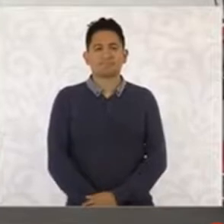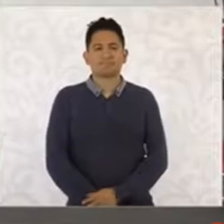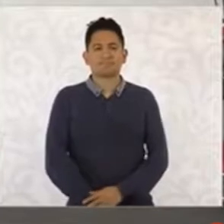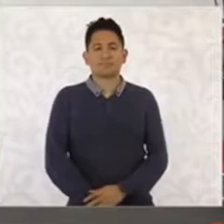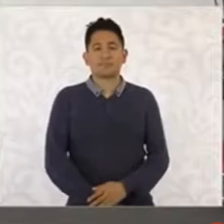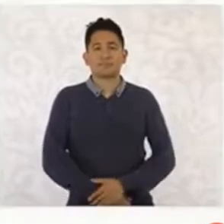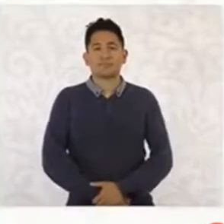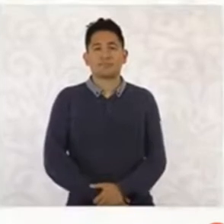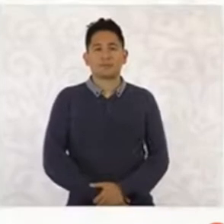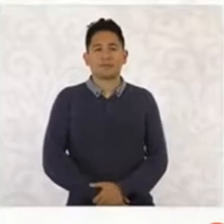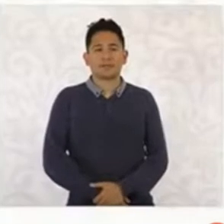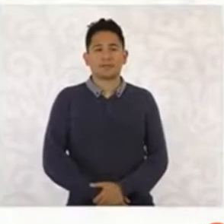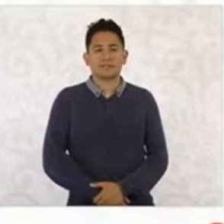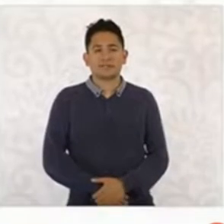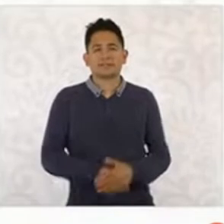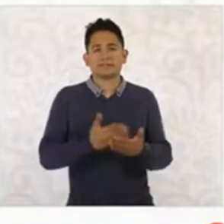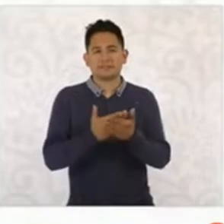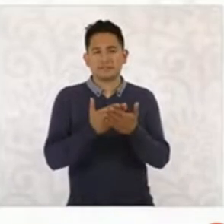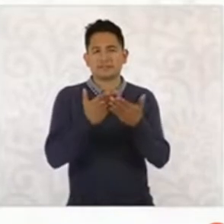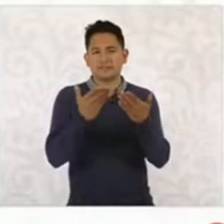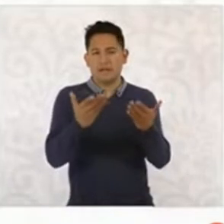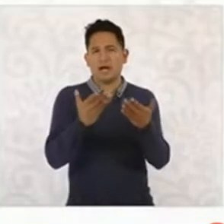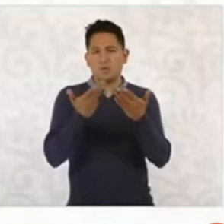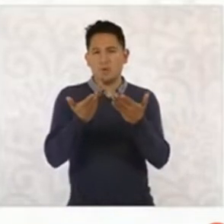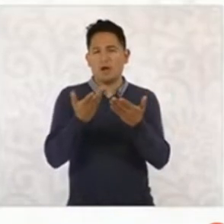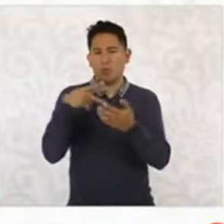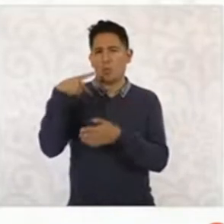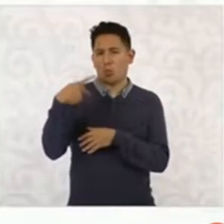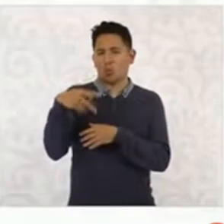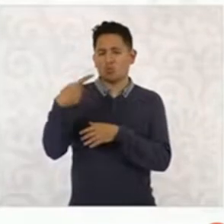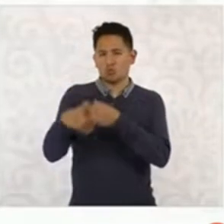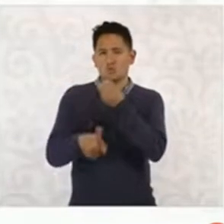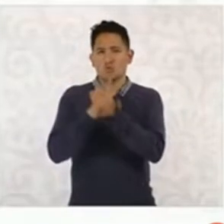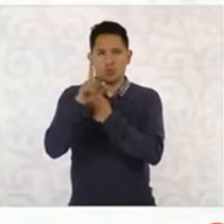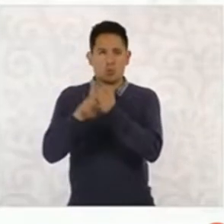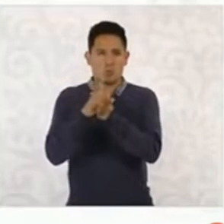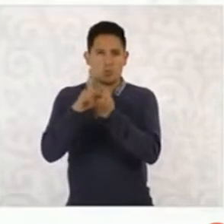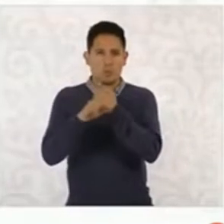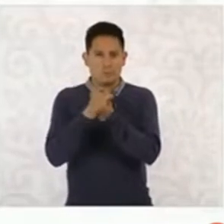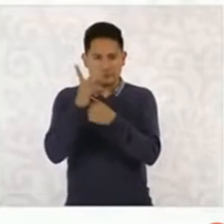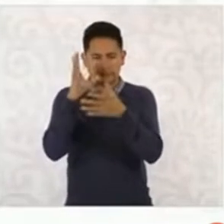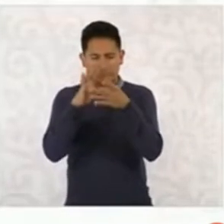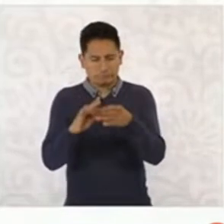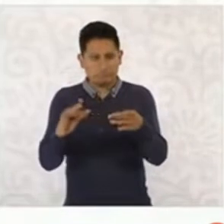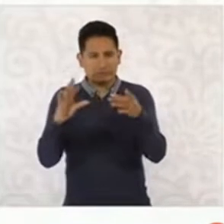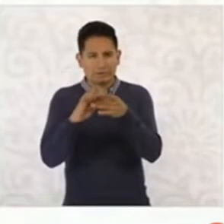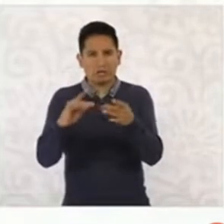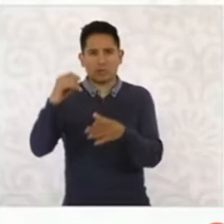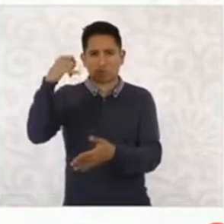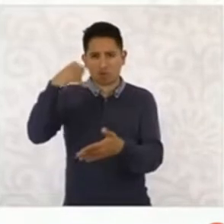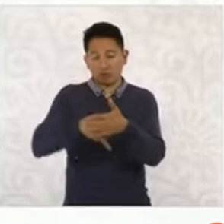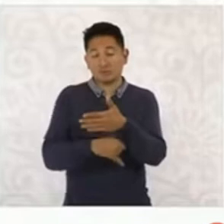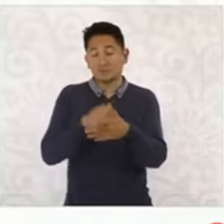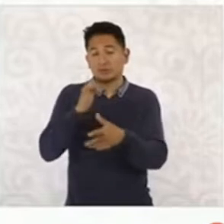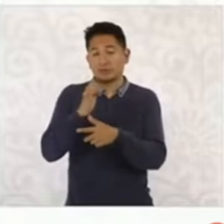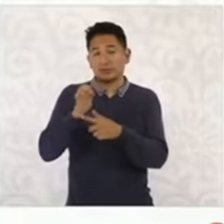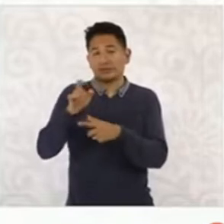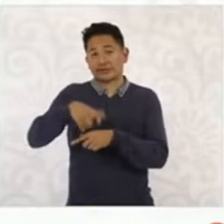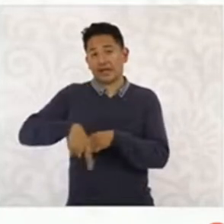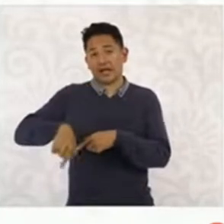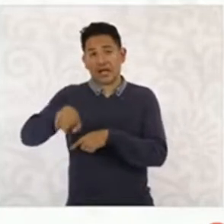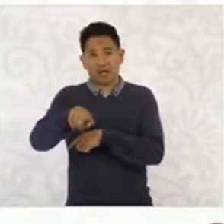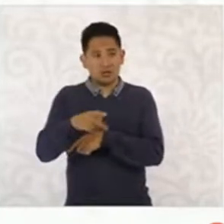Y ahora vamos al detalle de la problemática fiscal. Pues este grupo empresarial aprovechó esta figura por muchos